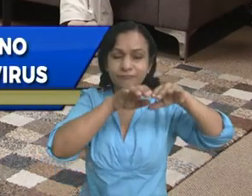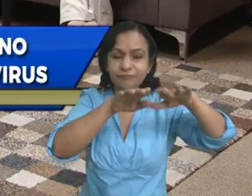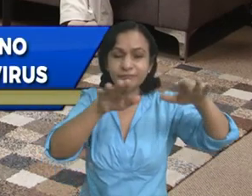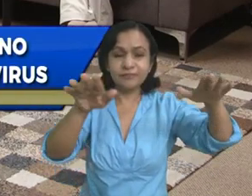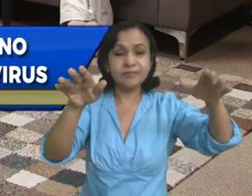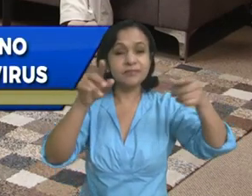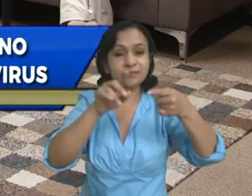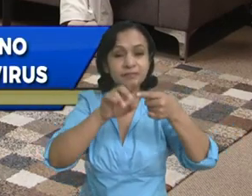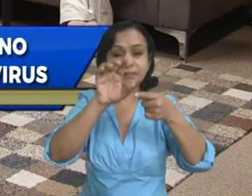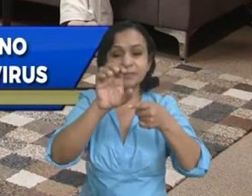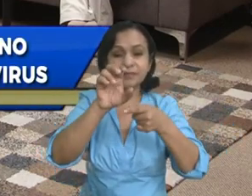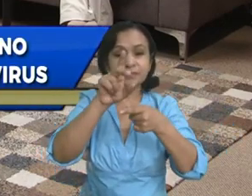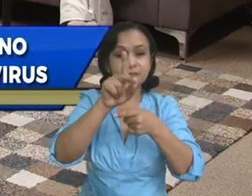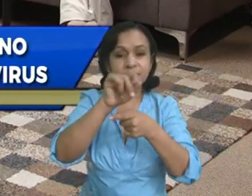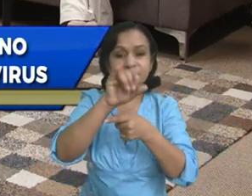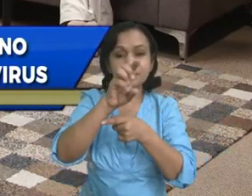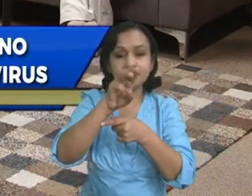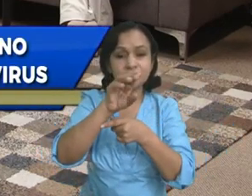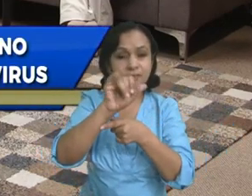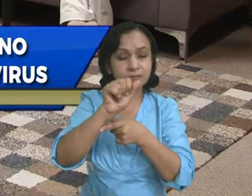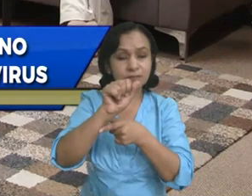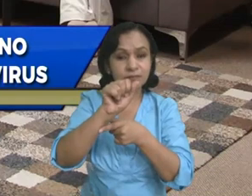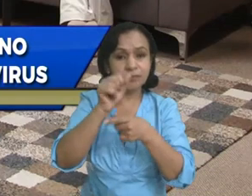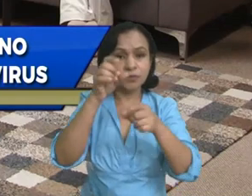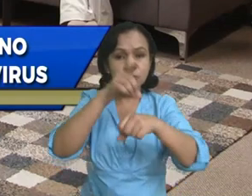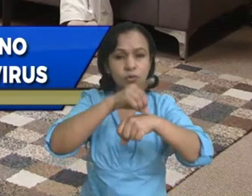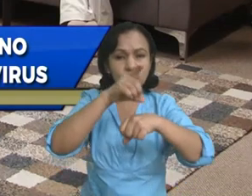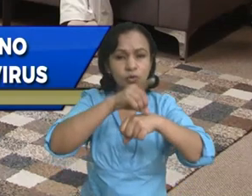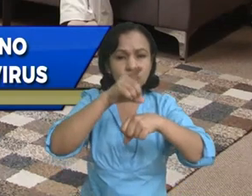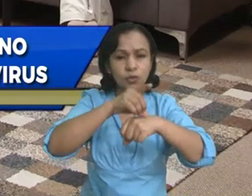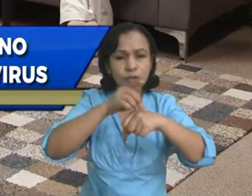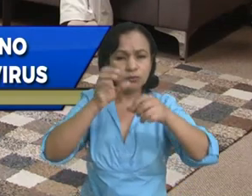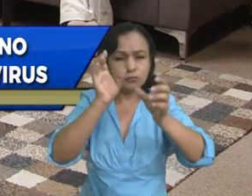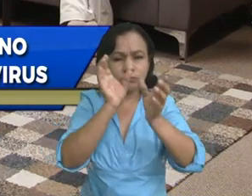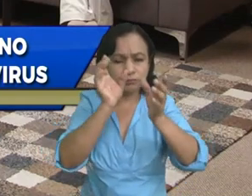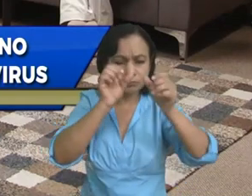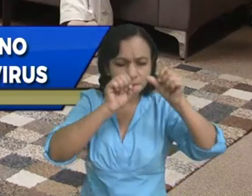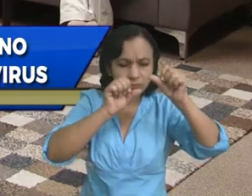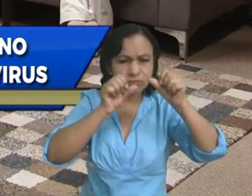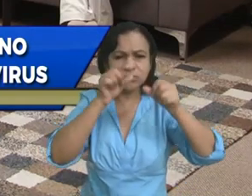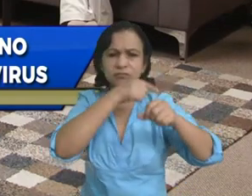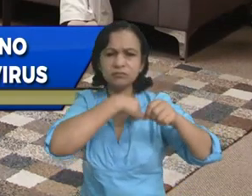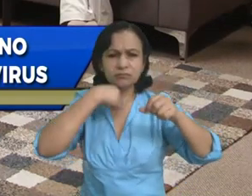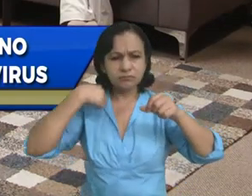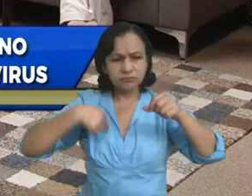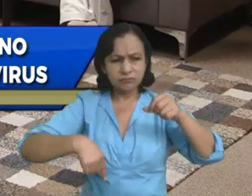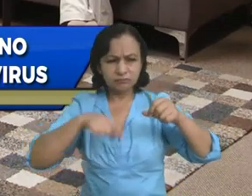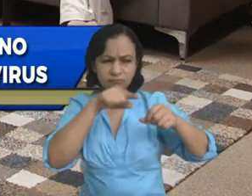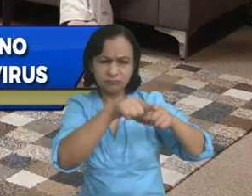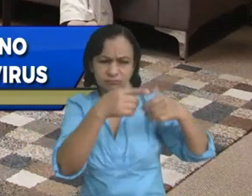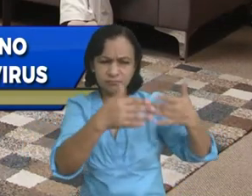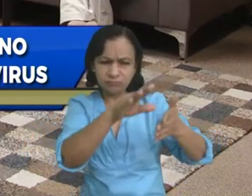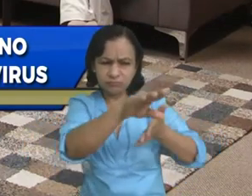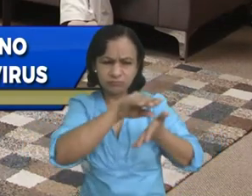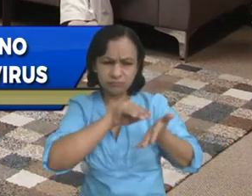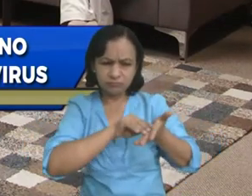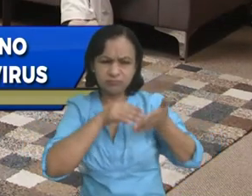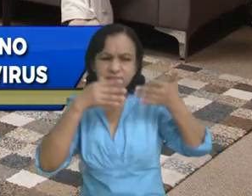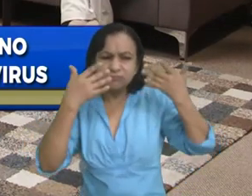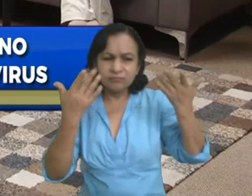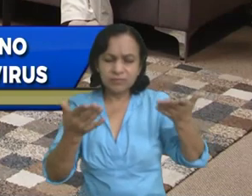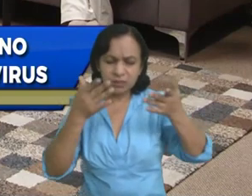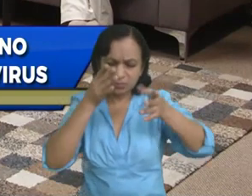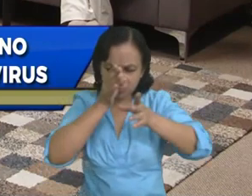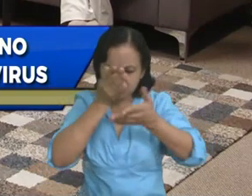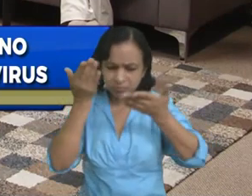pandemia, tanto médicos como científicos nos empezamos a estudiar lo que pasaba en China desde el punto de vista epidemiológico, clínico y